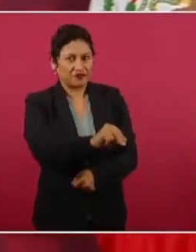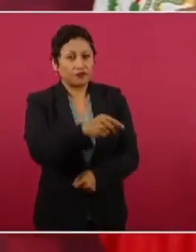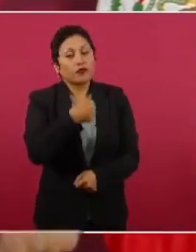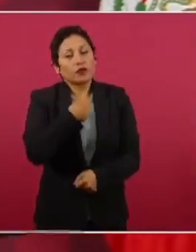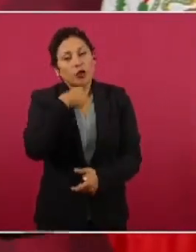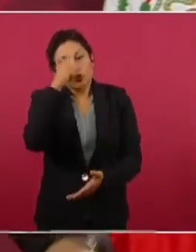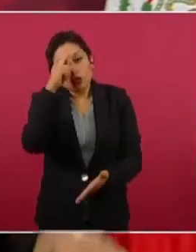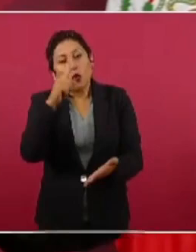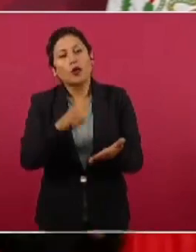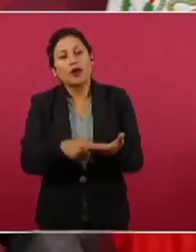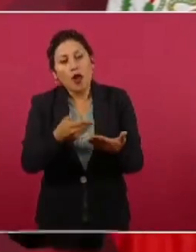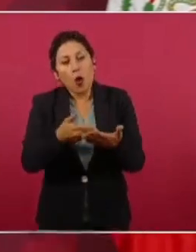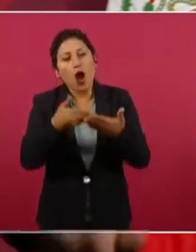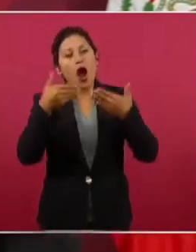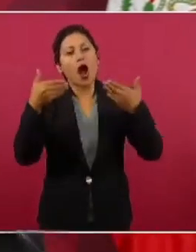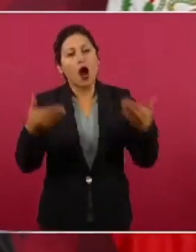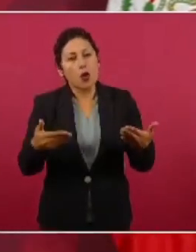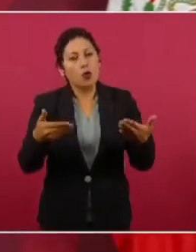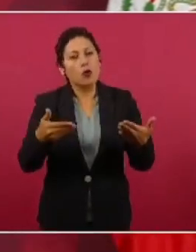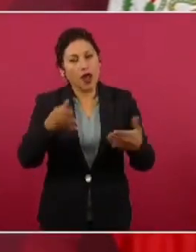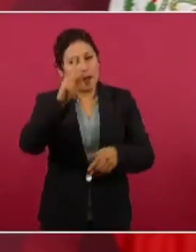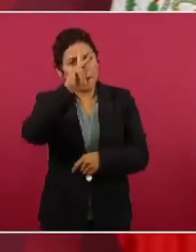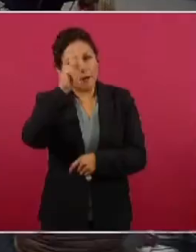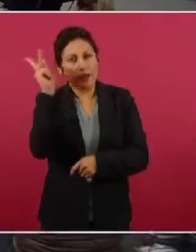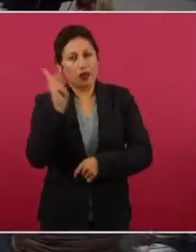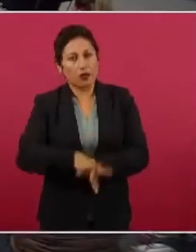porque además nosotros desde aquí ya lo dijimos,